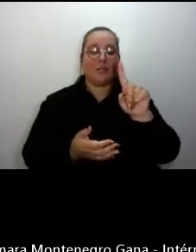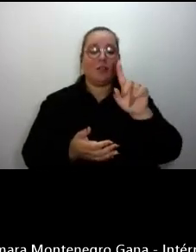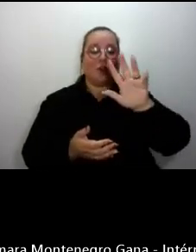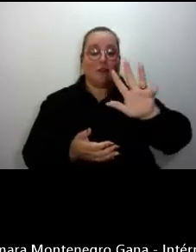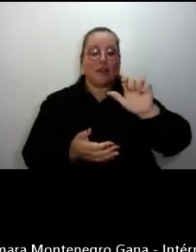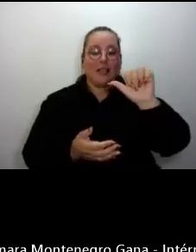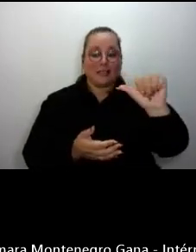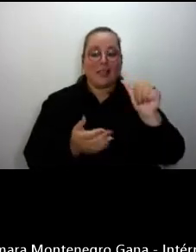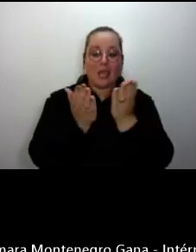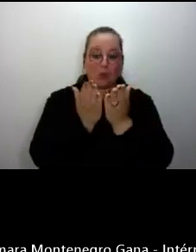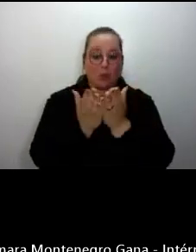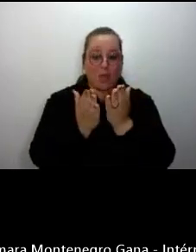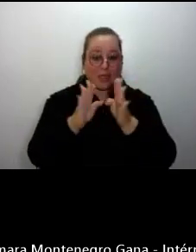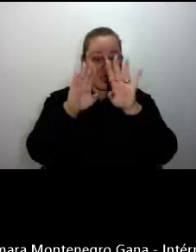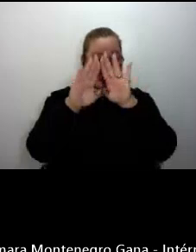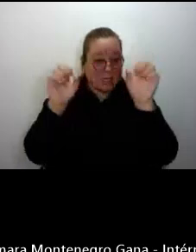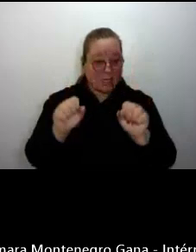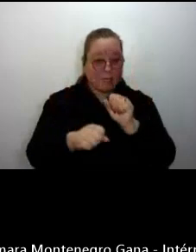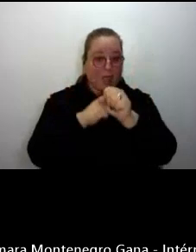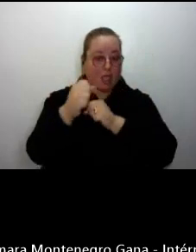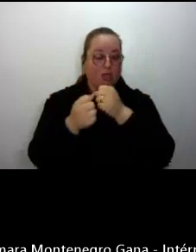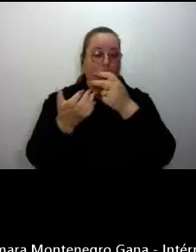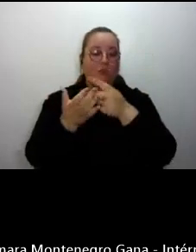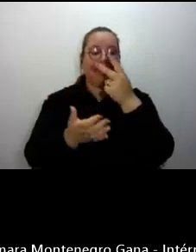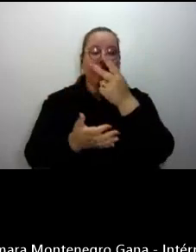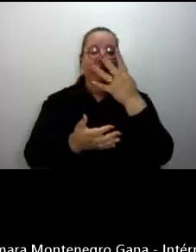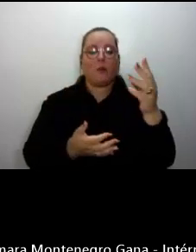estudiantes en el sistema y el año 2024 fueron